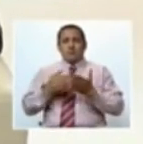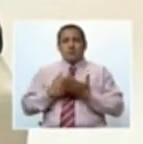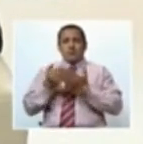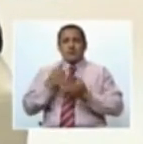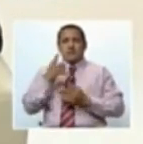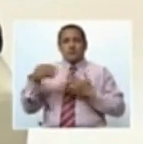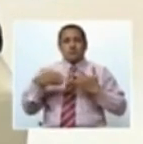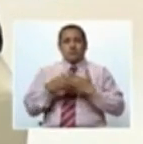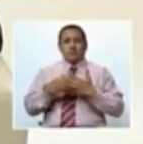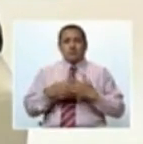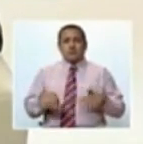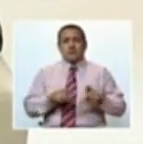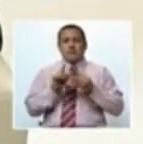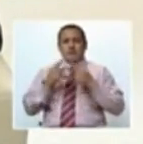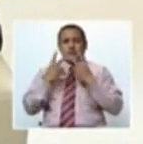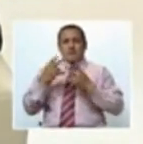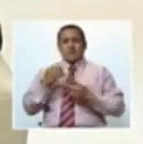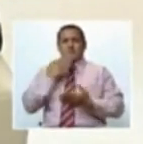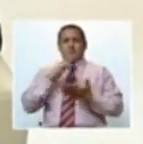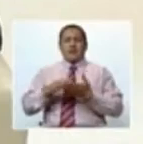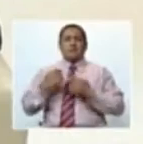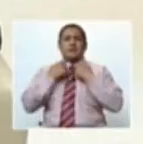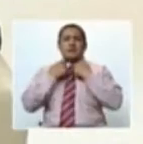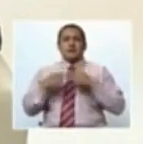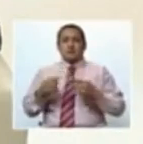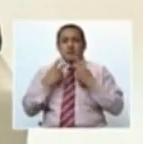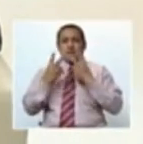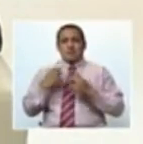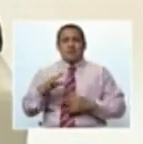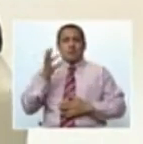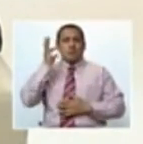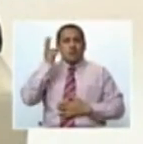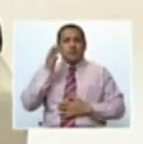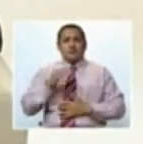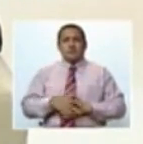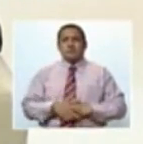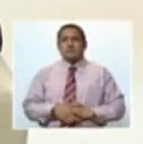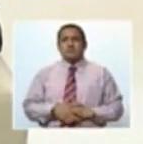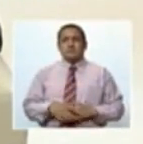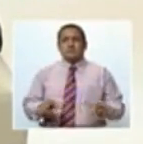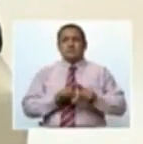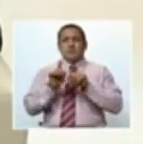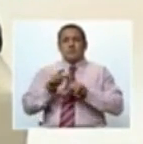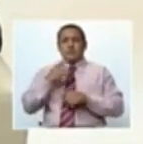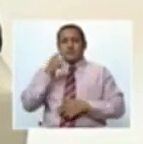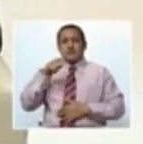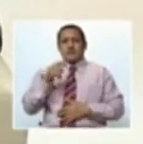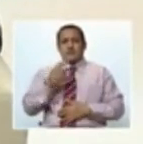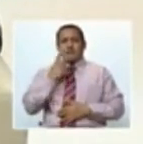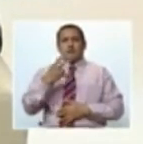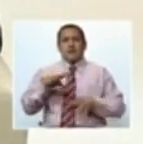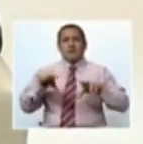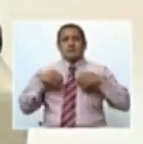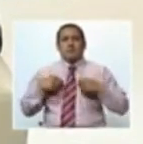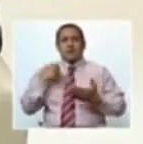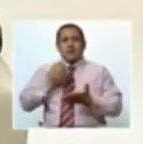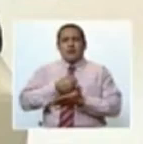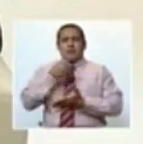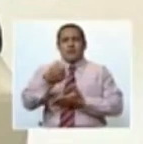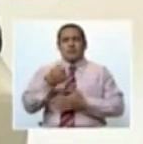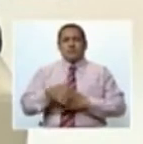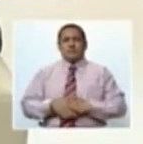en este caso, por la cónyuge por el cónyuge perjudicado, sí. En este caso, la mujer, debe someterse